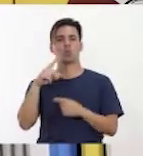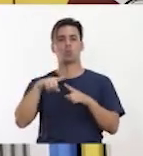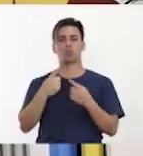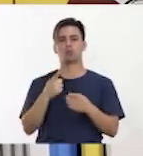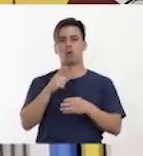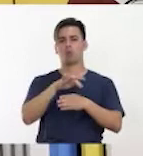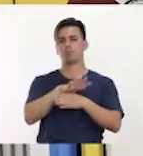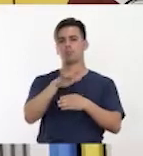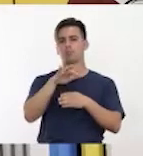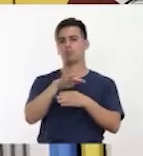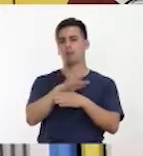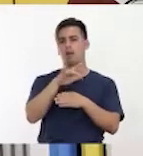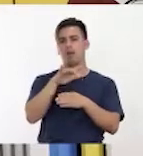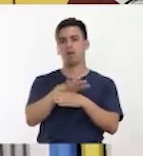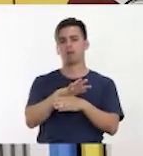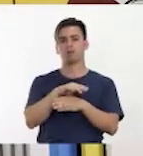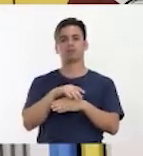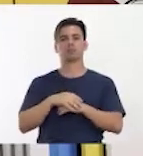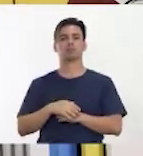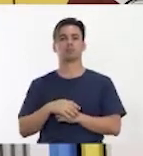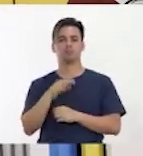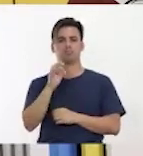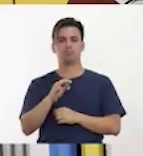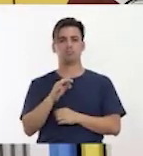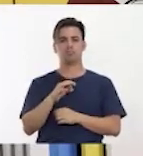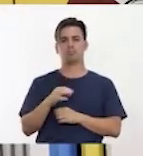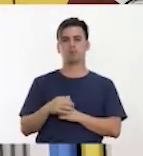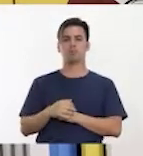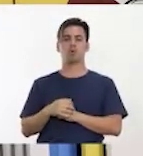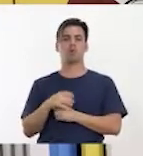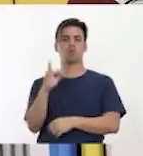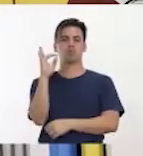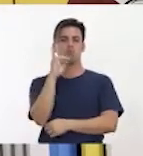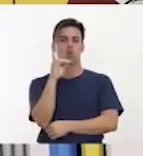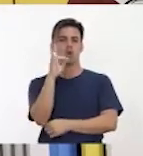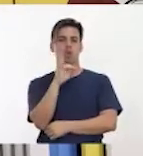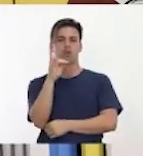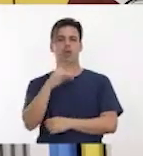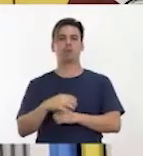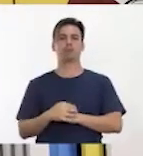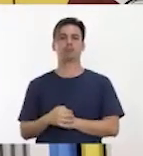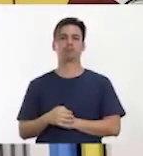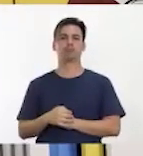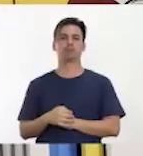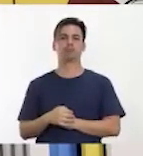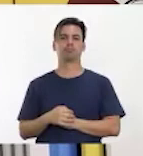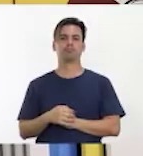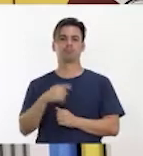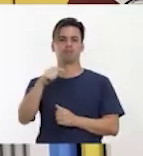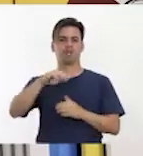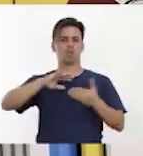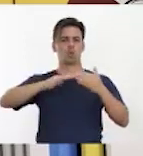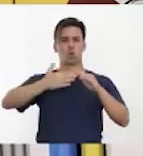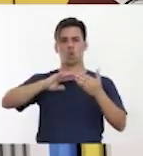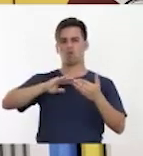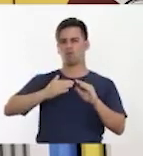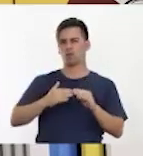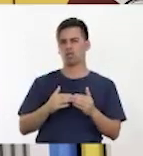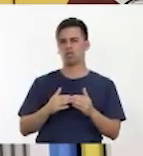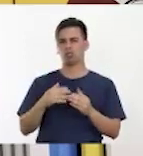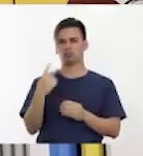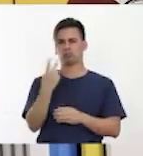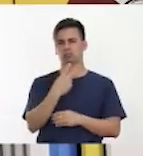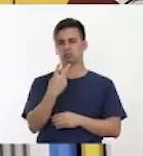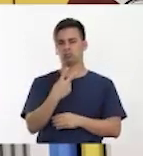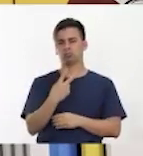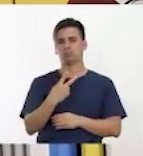por la salida al mar de Bolivia, para decirlo de una mejor manera, conflicto